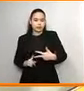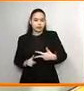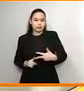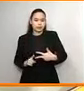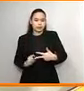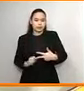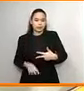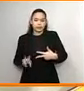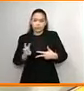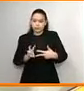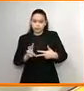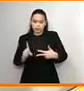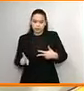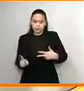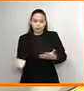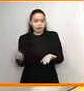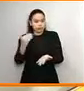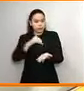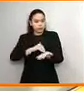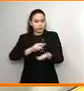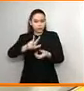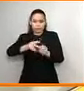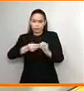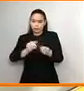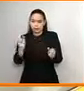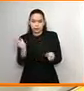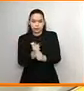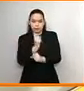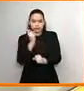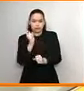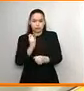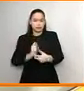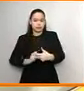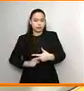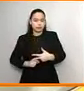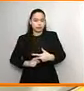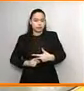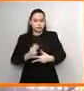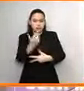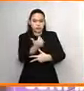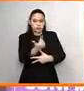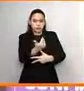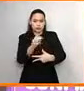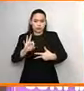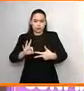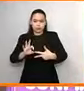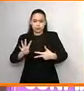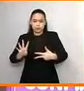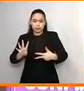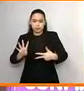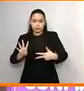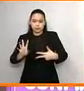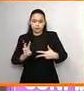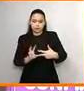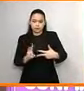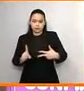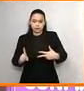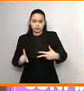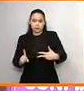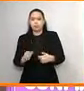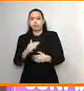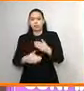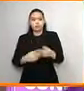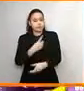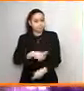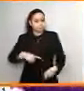Este es el 61. Reitero con mucho gusto los tres los ganadores, 13, 94 y 61.